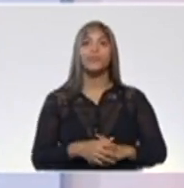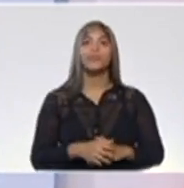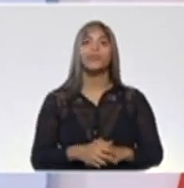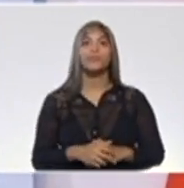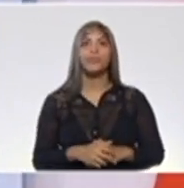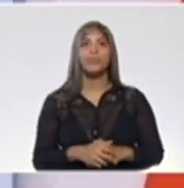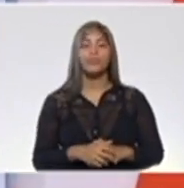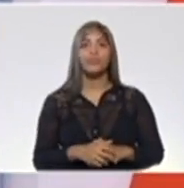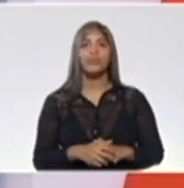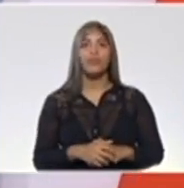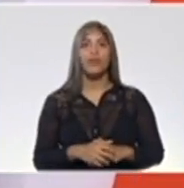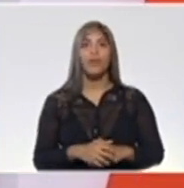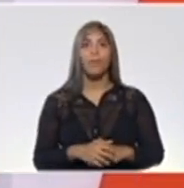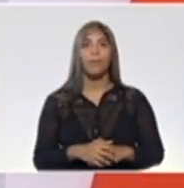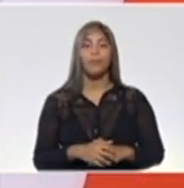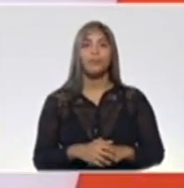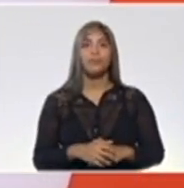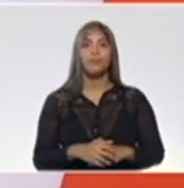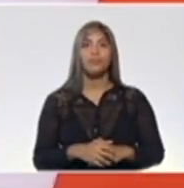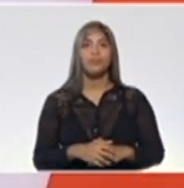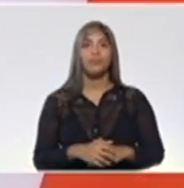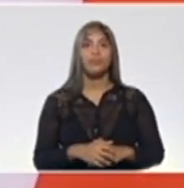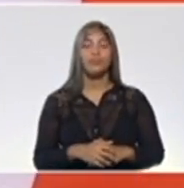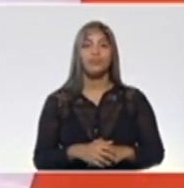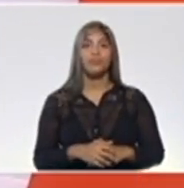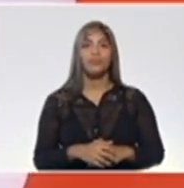punto 2,